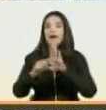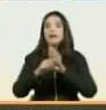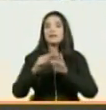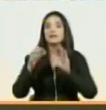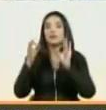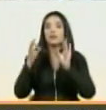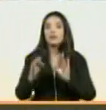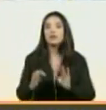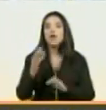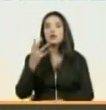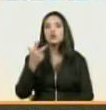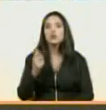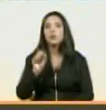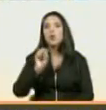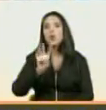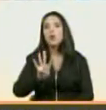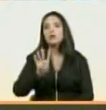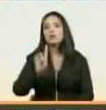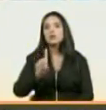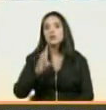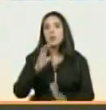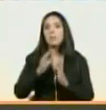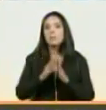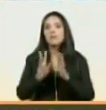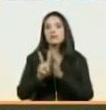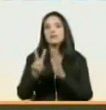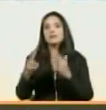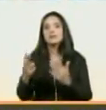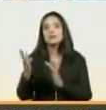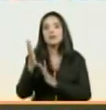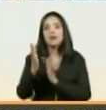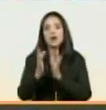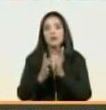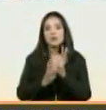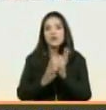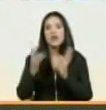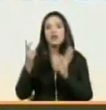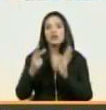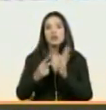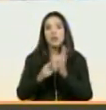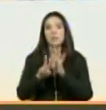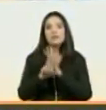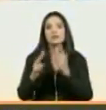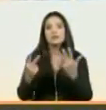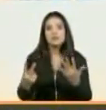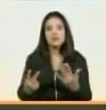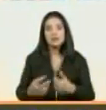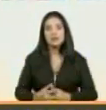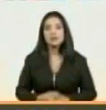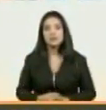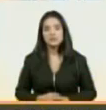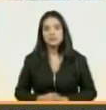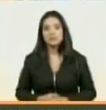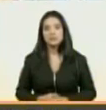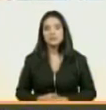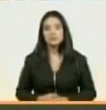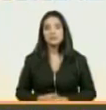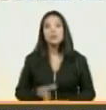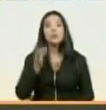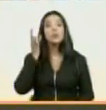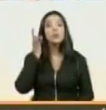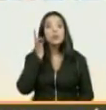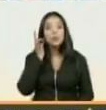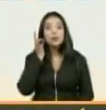número 41.132 del 17 de abril del 2017, que la ciudadana